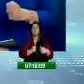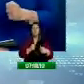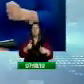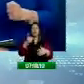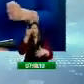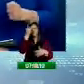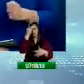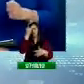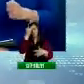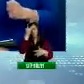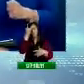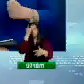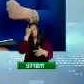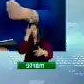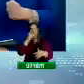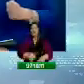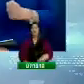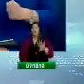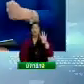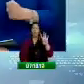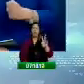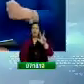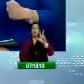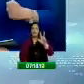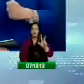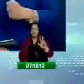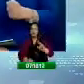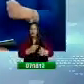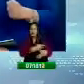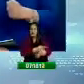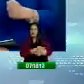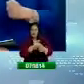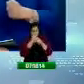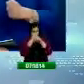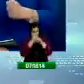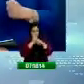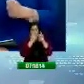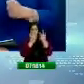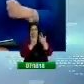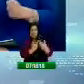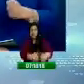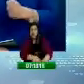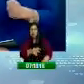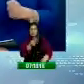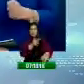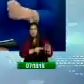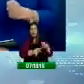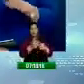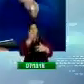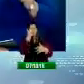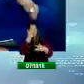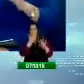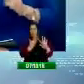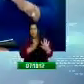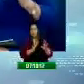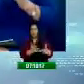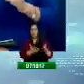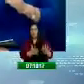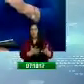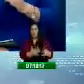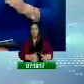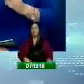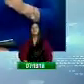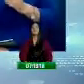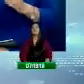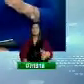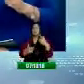también 43. Estamos siendo vigilantes de que se les entreguen las prendas de protección y que haya el